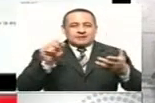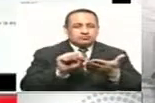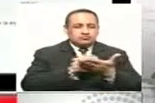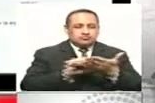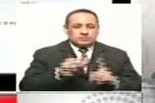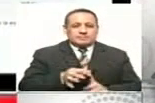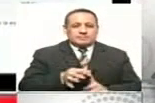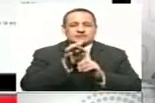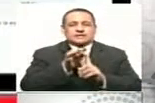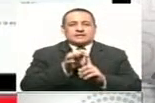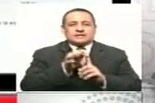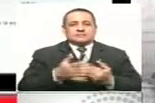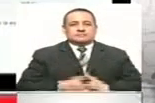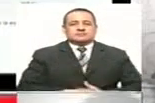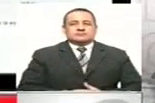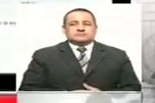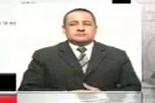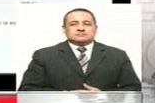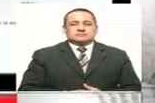¿no?